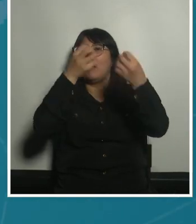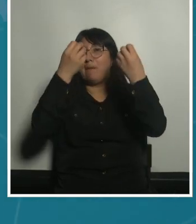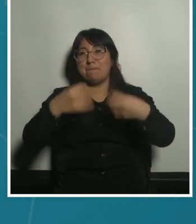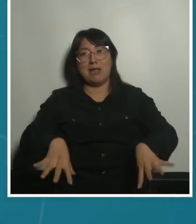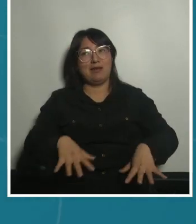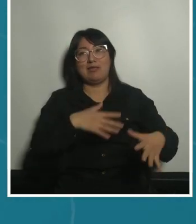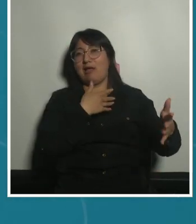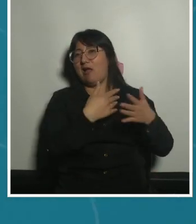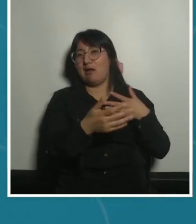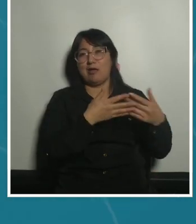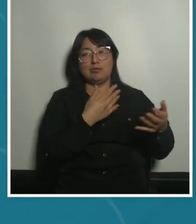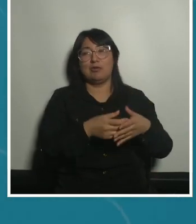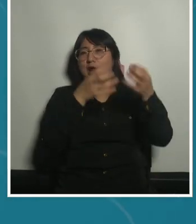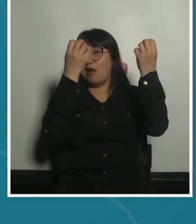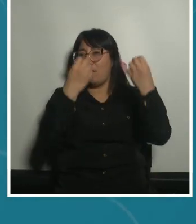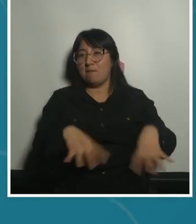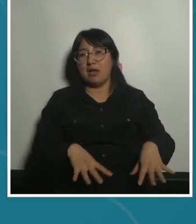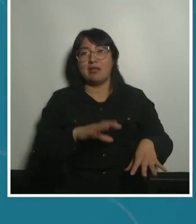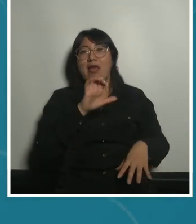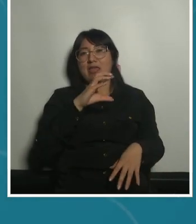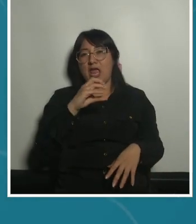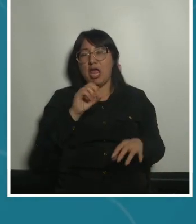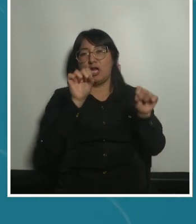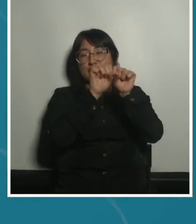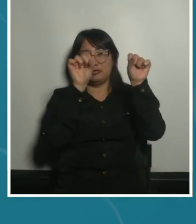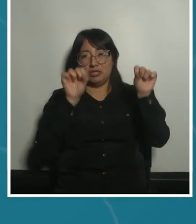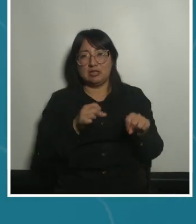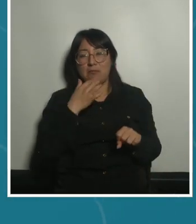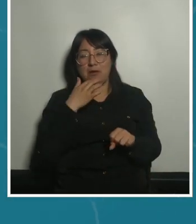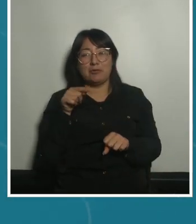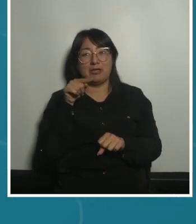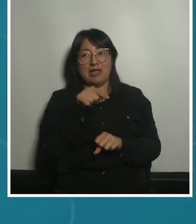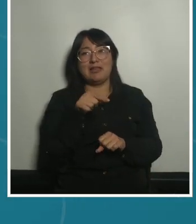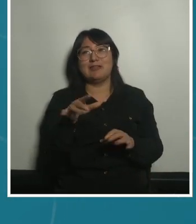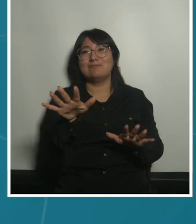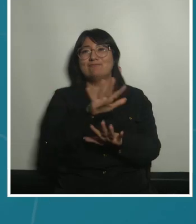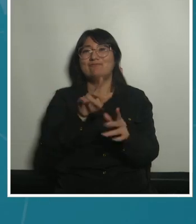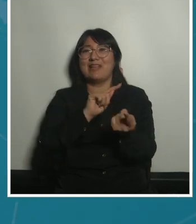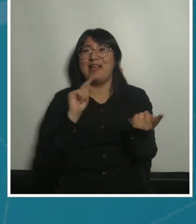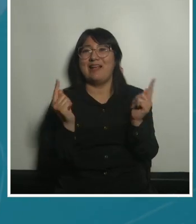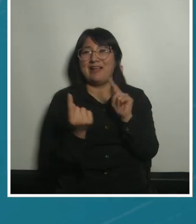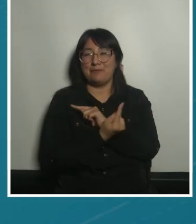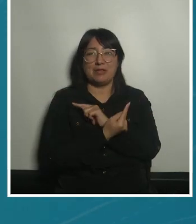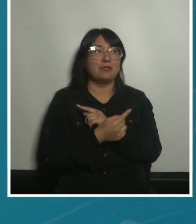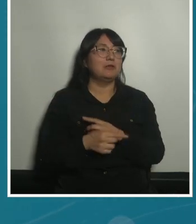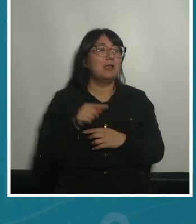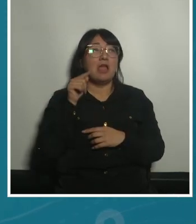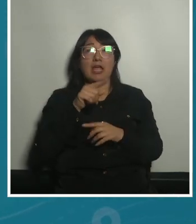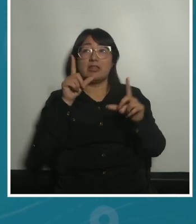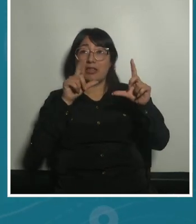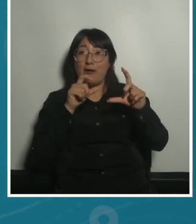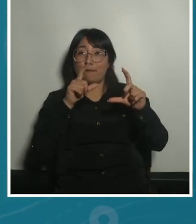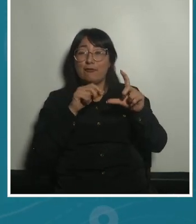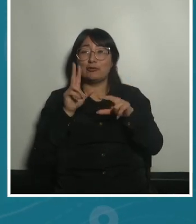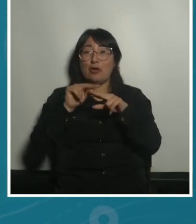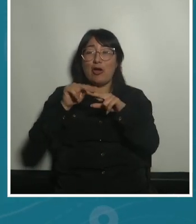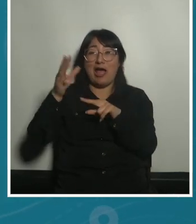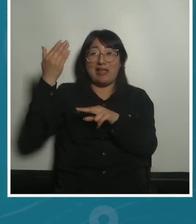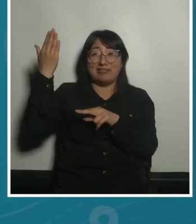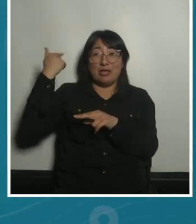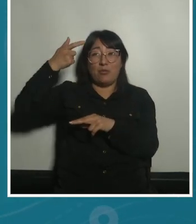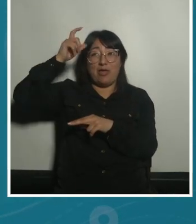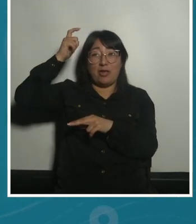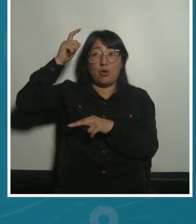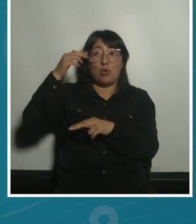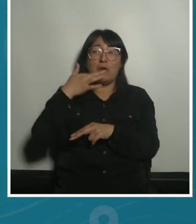naturalidad, porque estos ecosistemas están acá preservándose. Revisando, esta es una foto antigua de Google, pero prácticamente esto